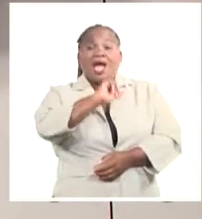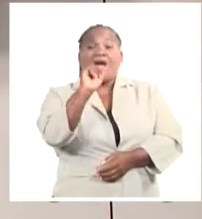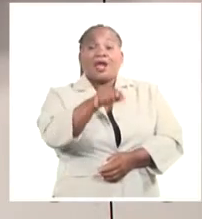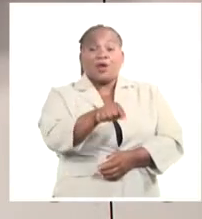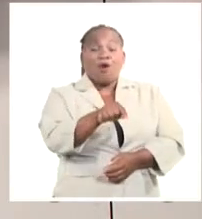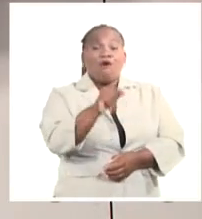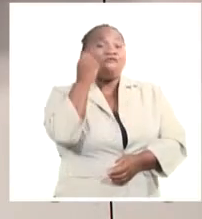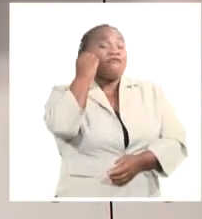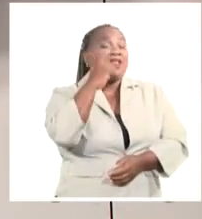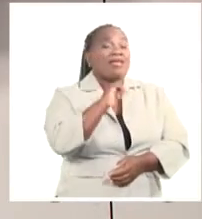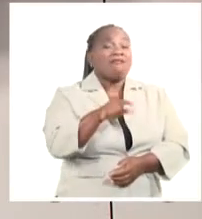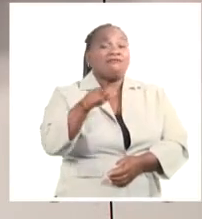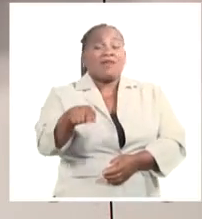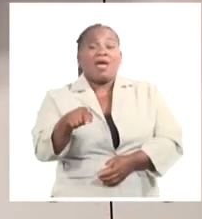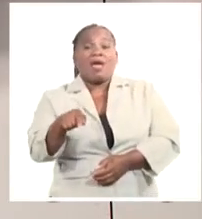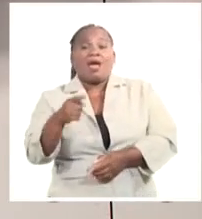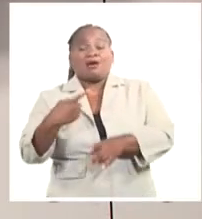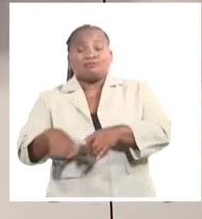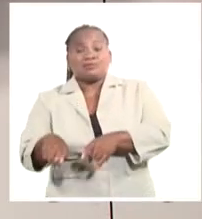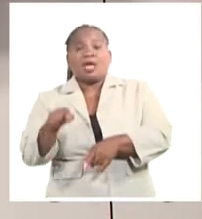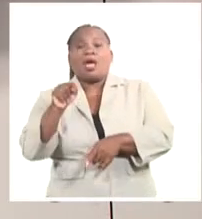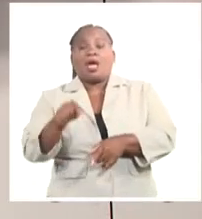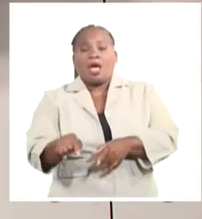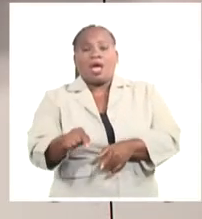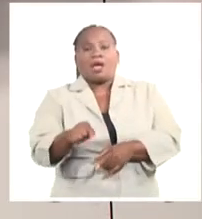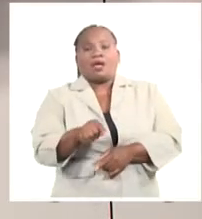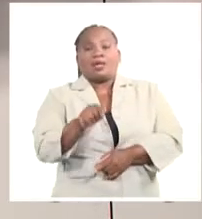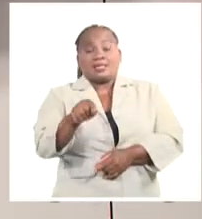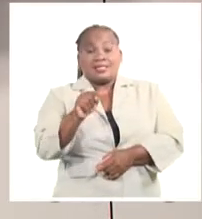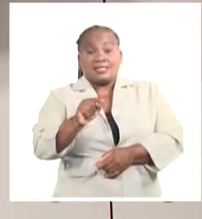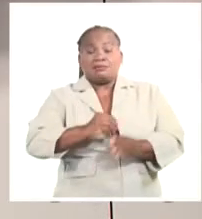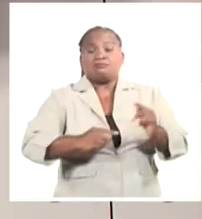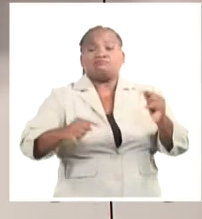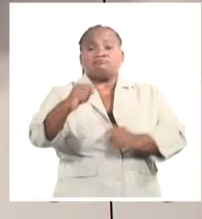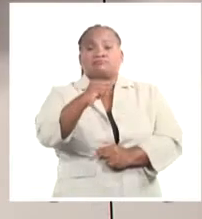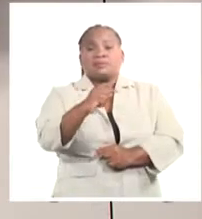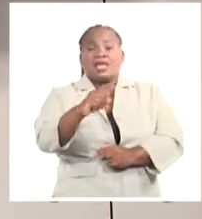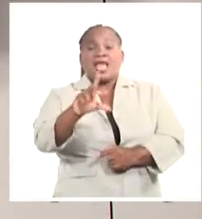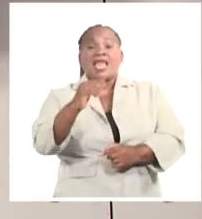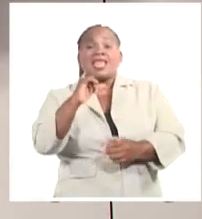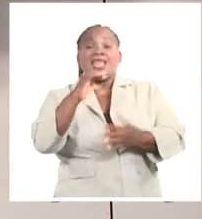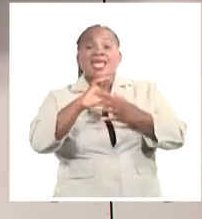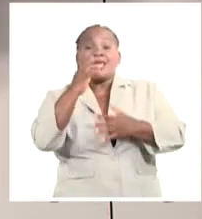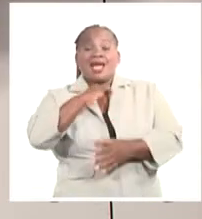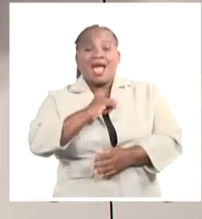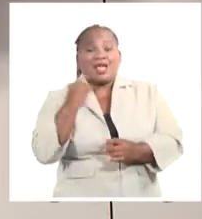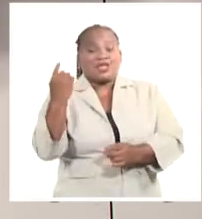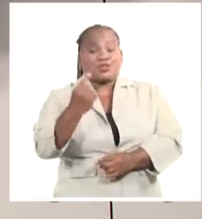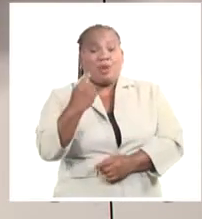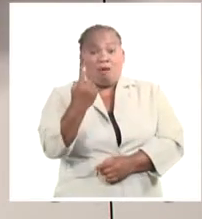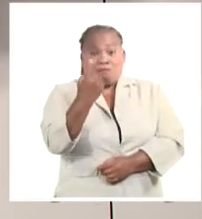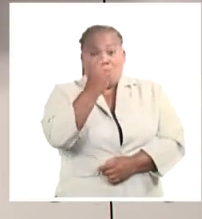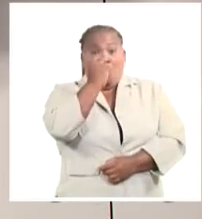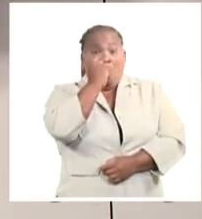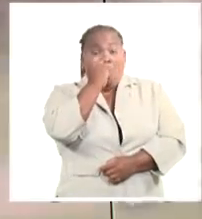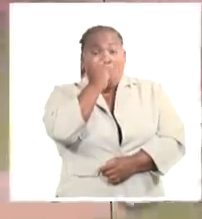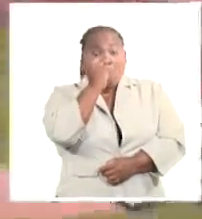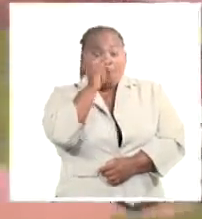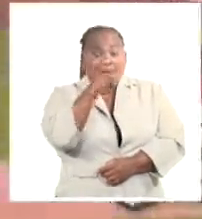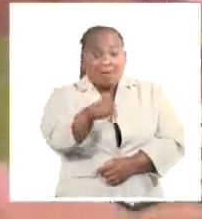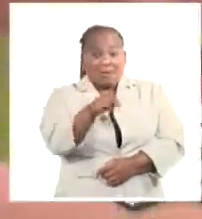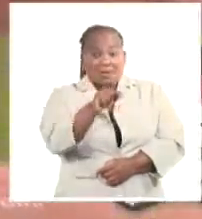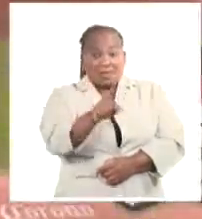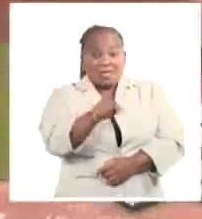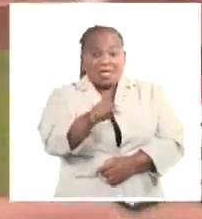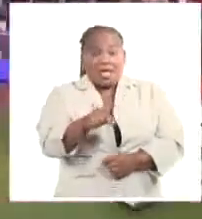Diego 4-2 y tomó la delantera en la serie de campeonato por la Liga Nacional. El primer hombre en turno de los locales en el